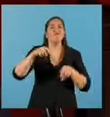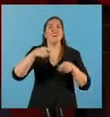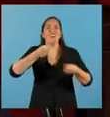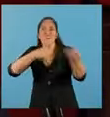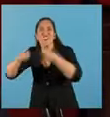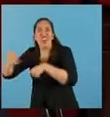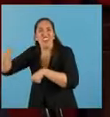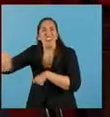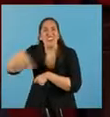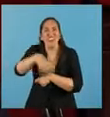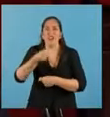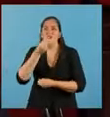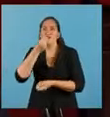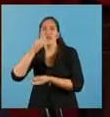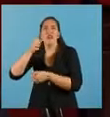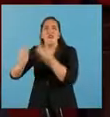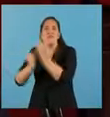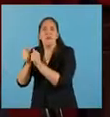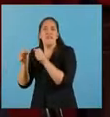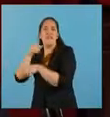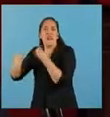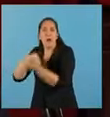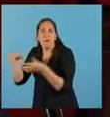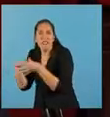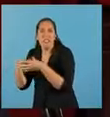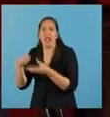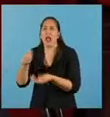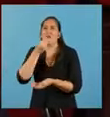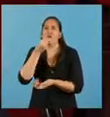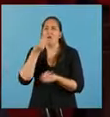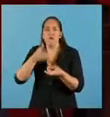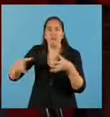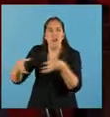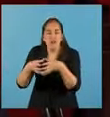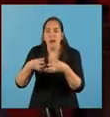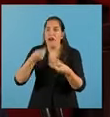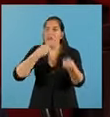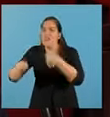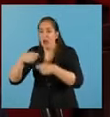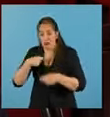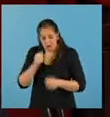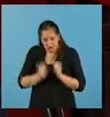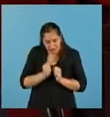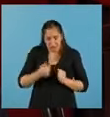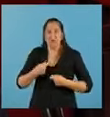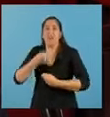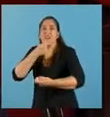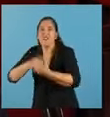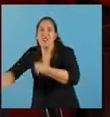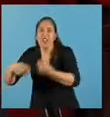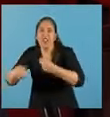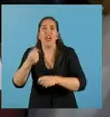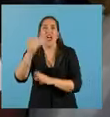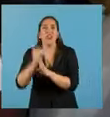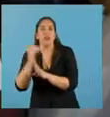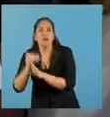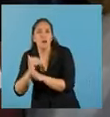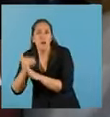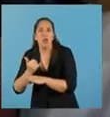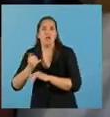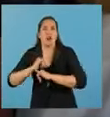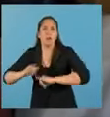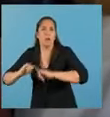familiar, almacenes y comercios de barrio, que ven cómo crecen sus ventas y ofrecen de modo solidario descuentos y promociones